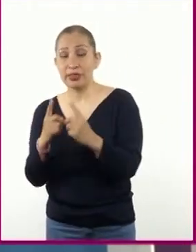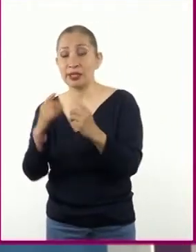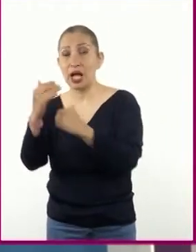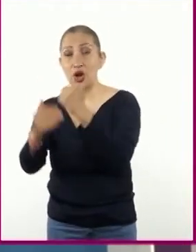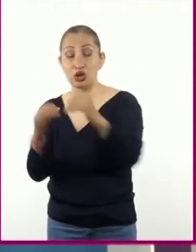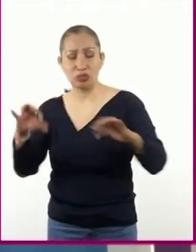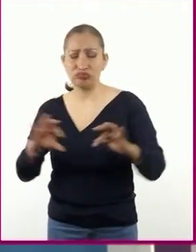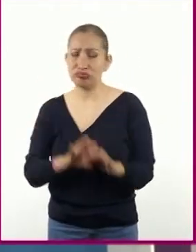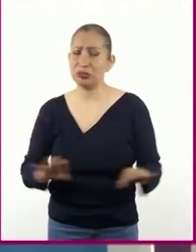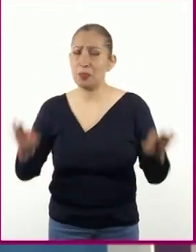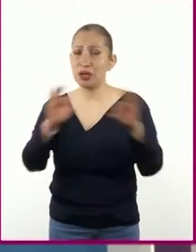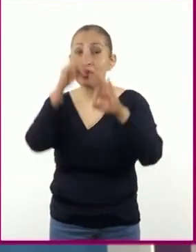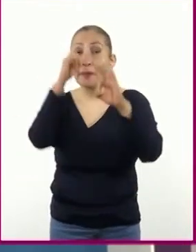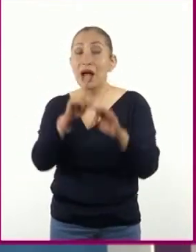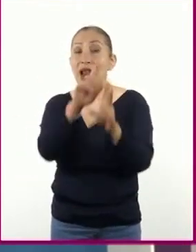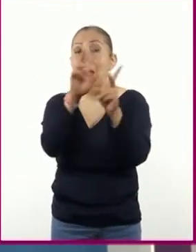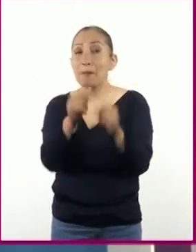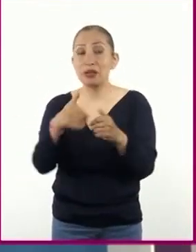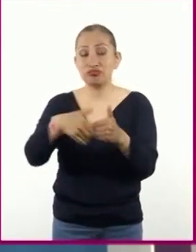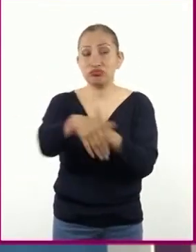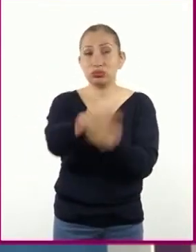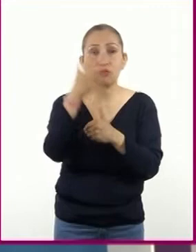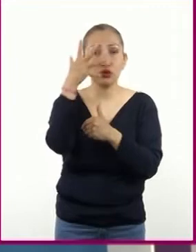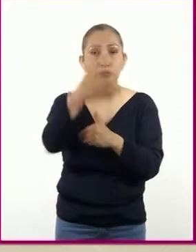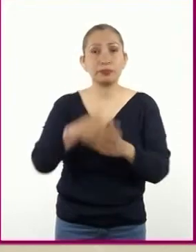como fundamentos para la paz a largo plazo.